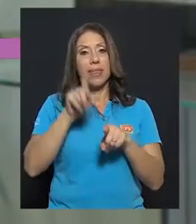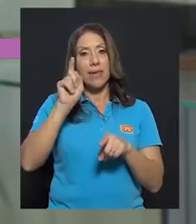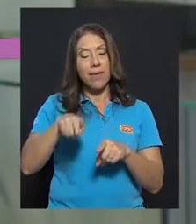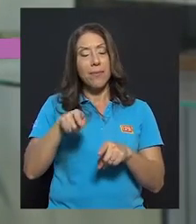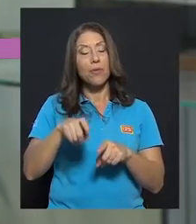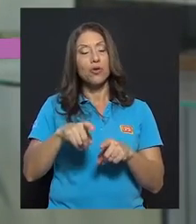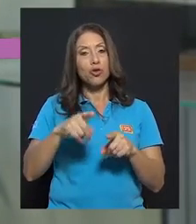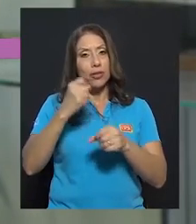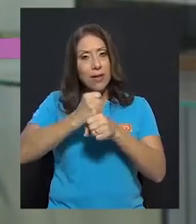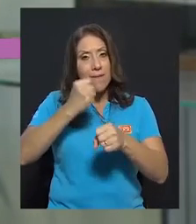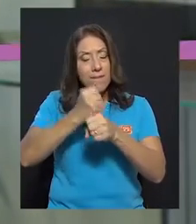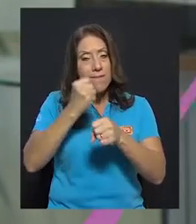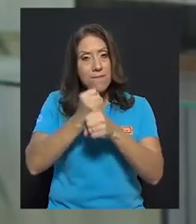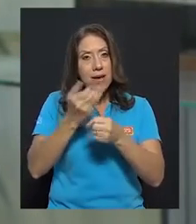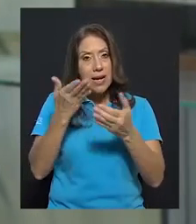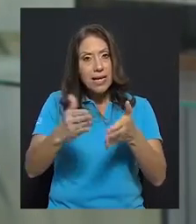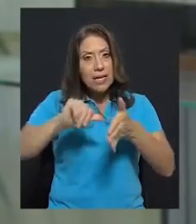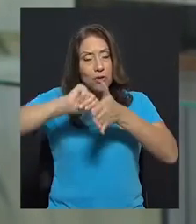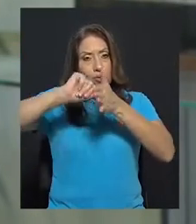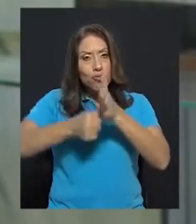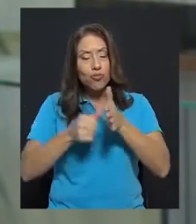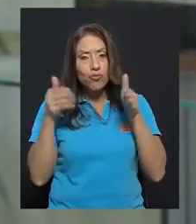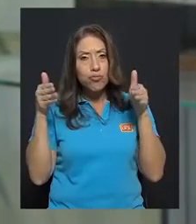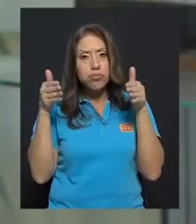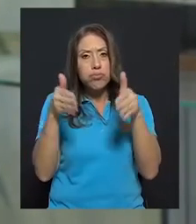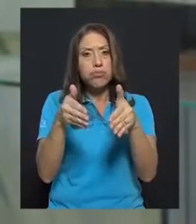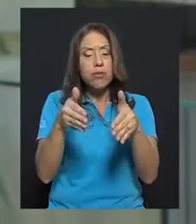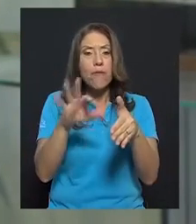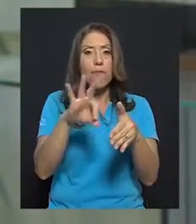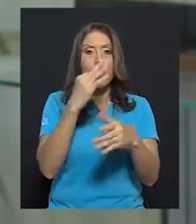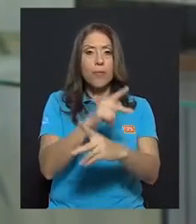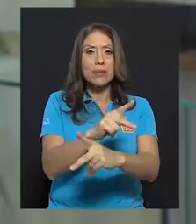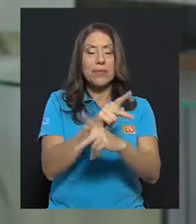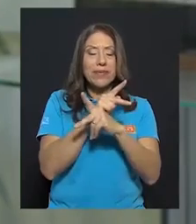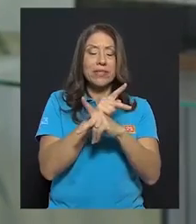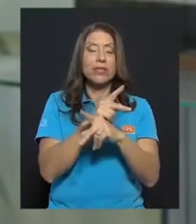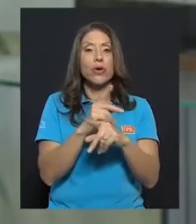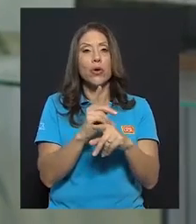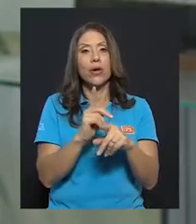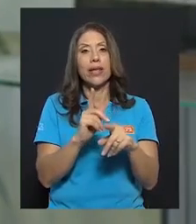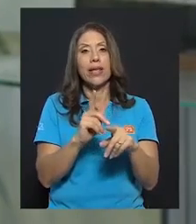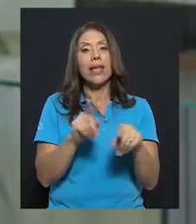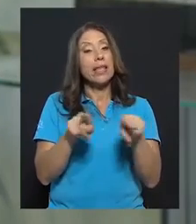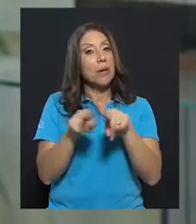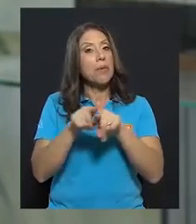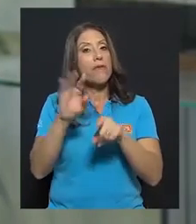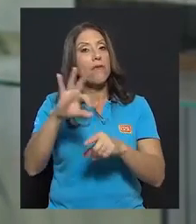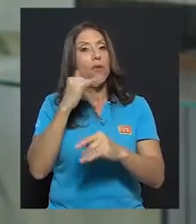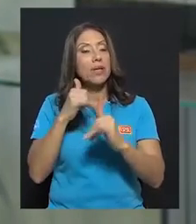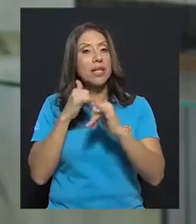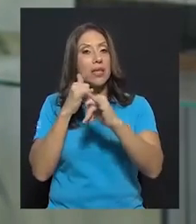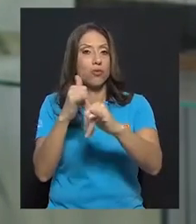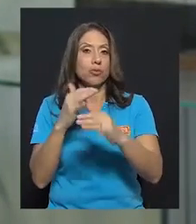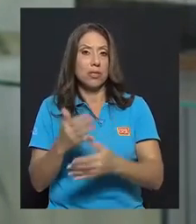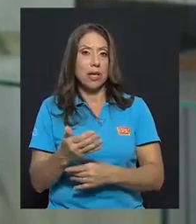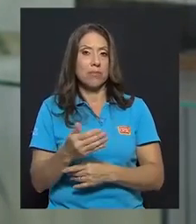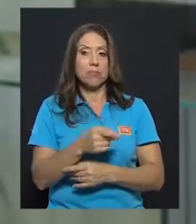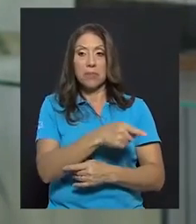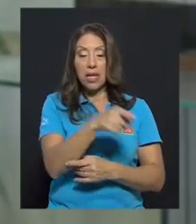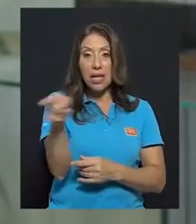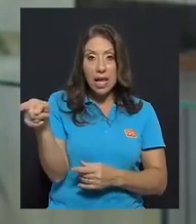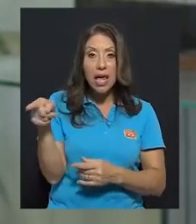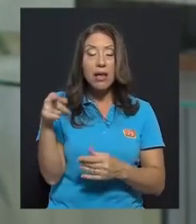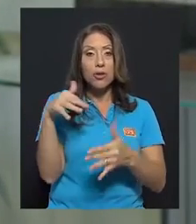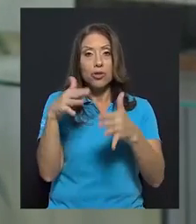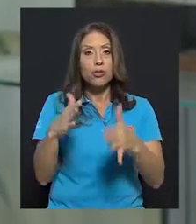esto de manera importante, haciendo un énfasis, desde luego, en las formas de prevención y en los mecanismos de denuncia que los estudiantes y las